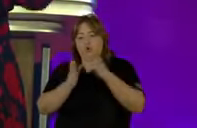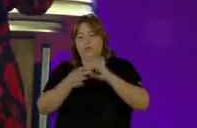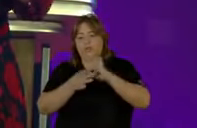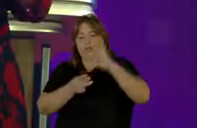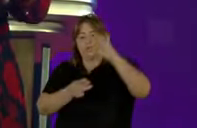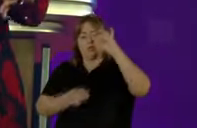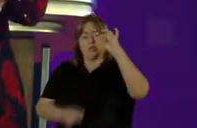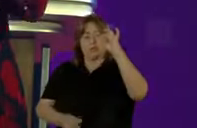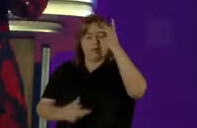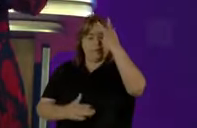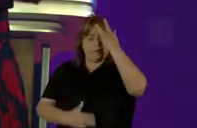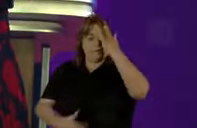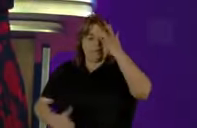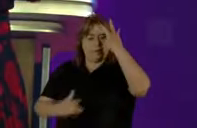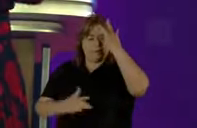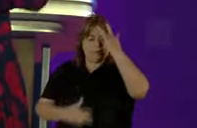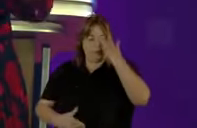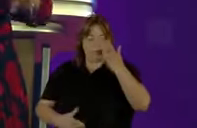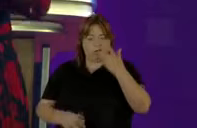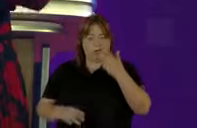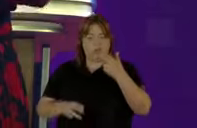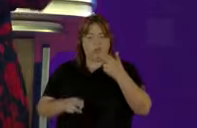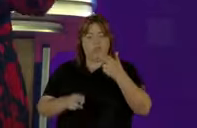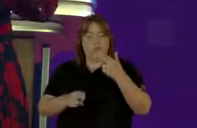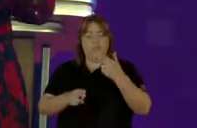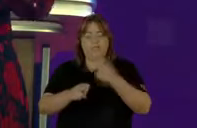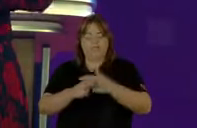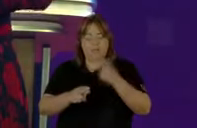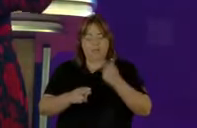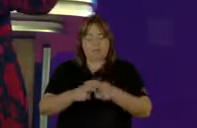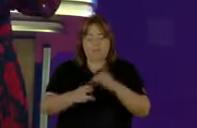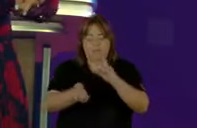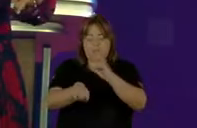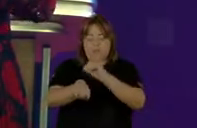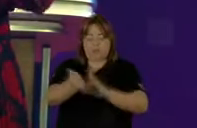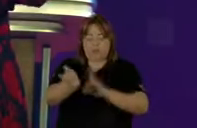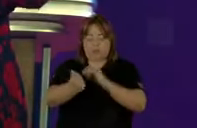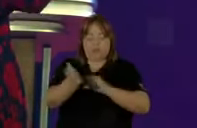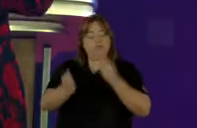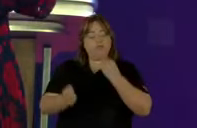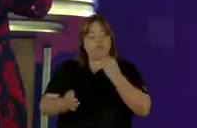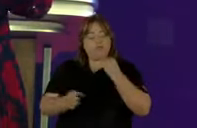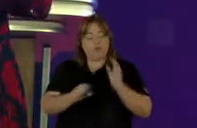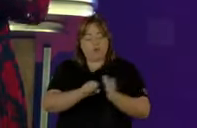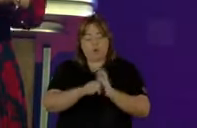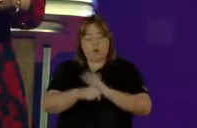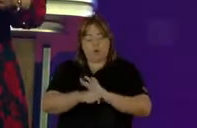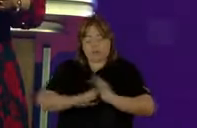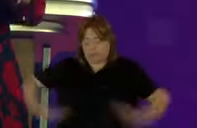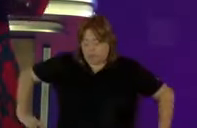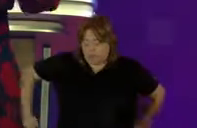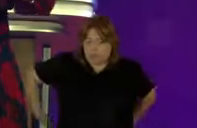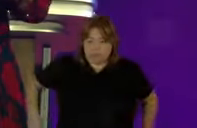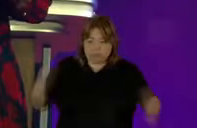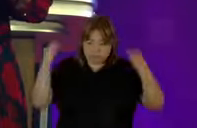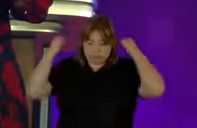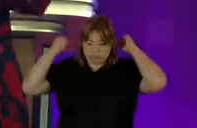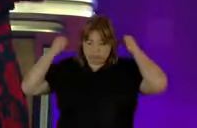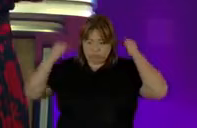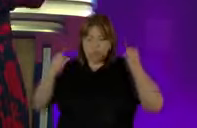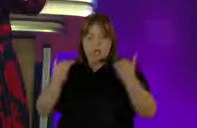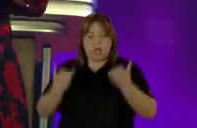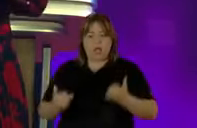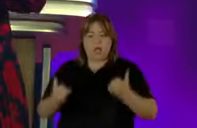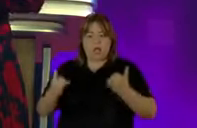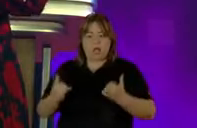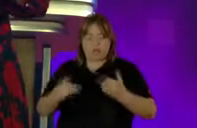de enfermedad. Llámese diabetes, alta presión, llámese COVID, llámese problema de la espalda. Ahora mismo, problemas